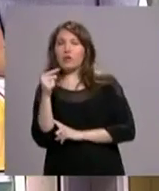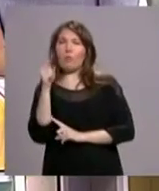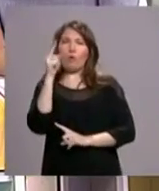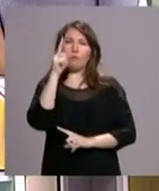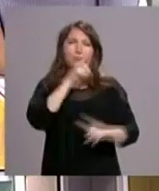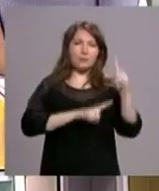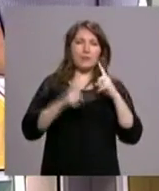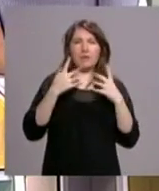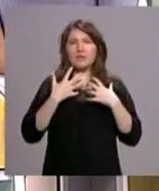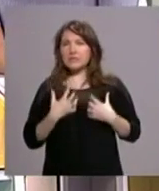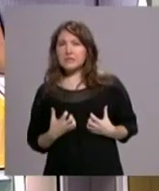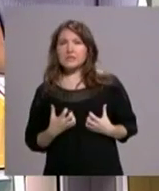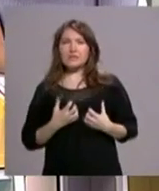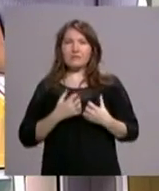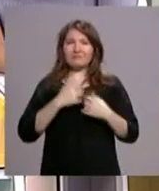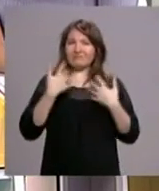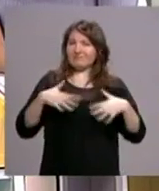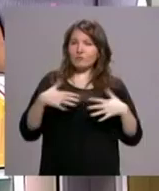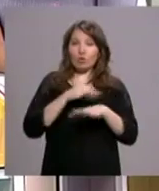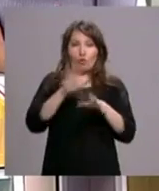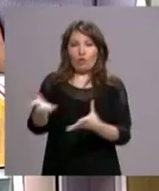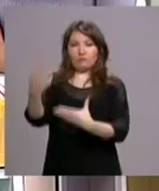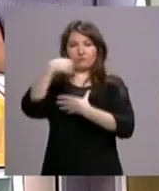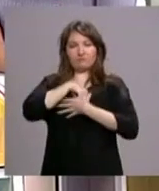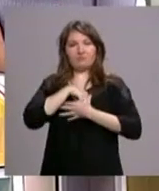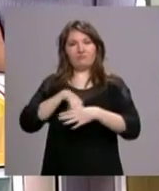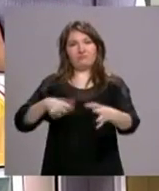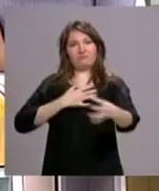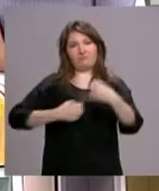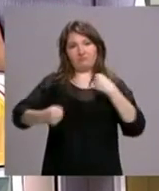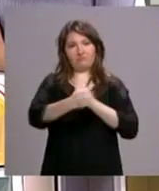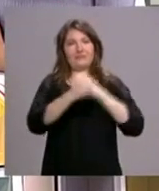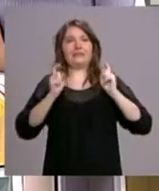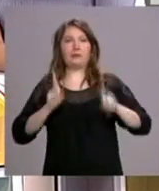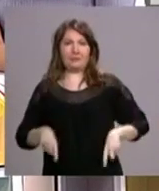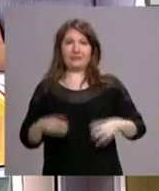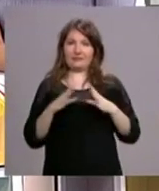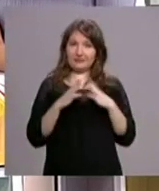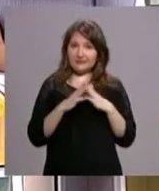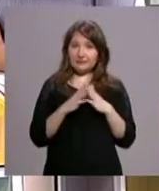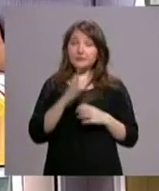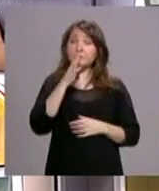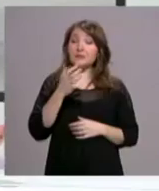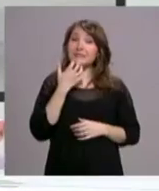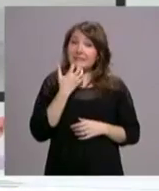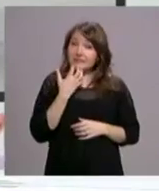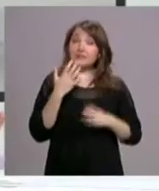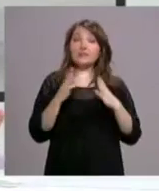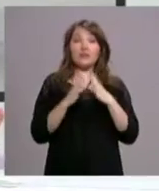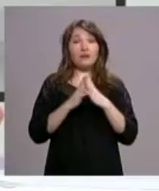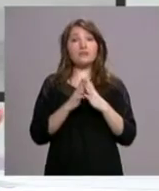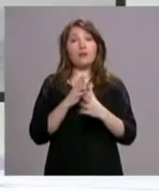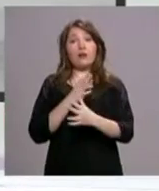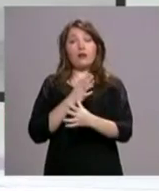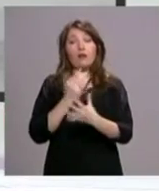las personas de nuestro tiempo son nuestras tristezas y angustias. En la medida en que la Iglesia esté inserta en la